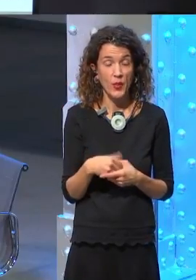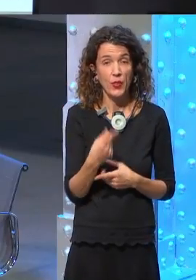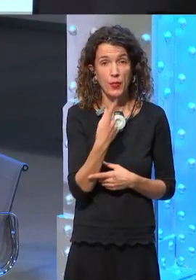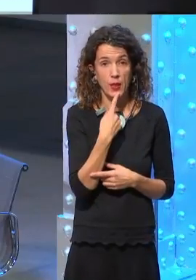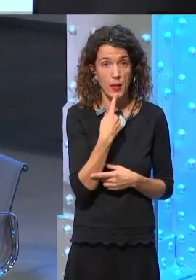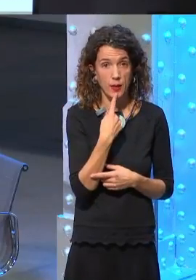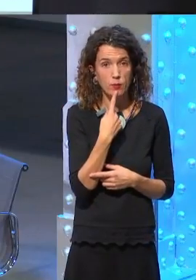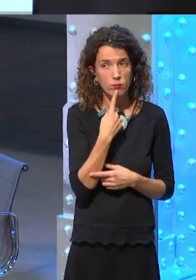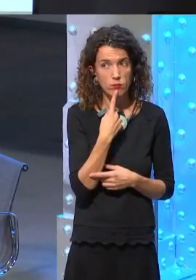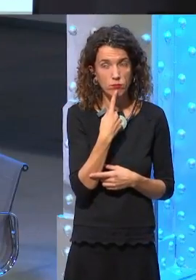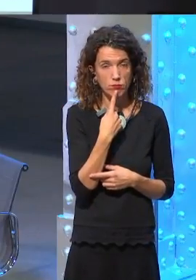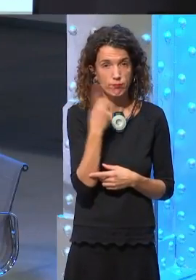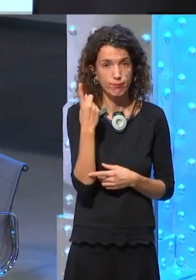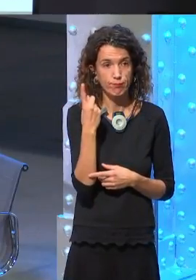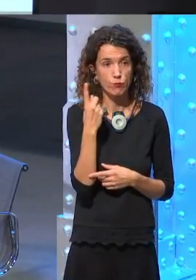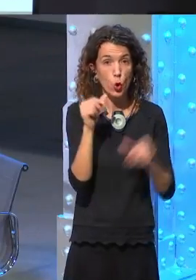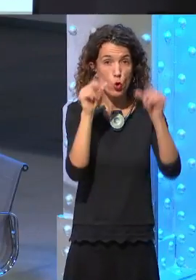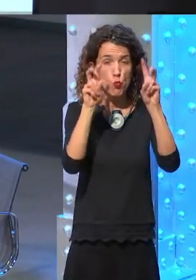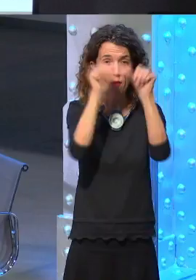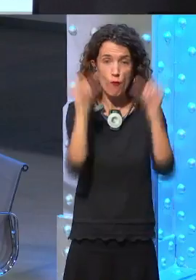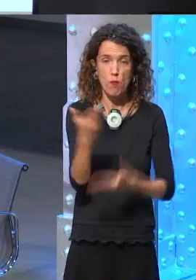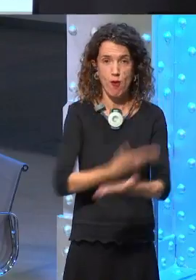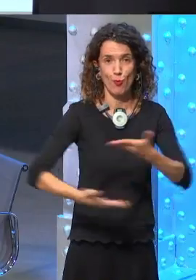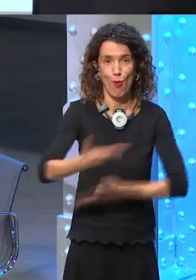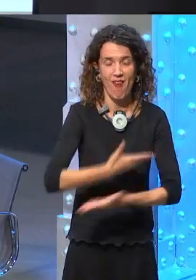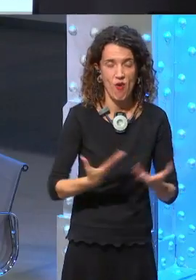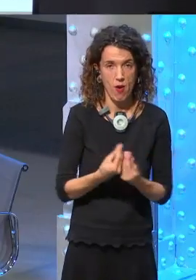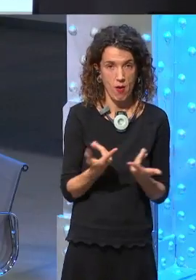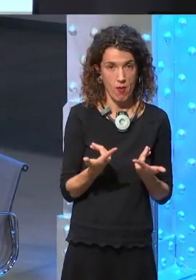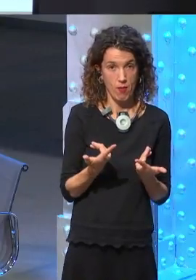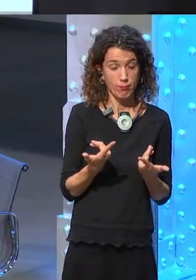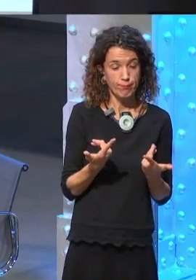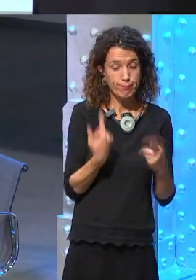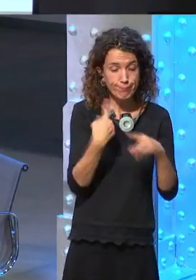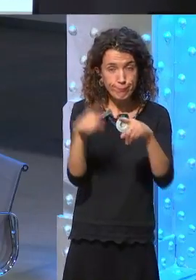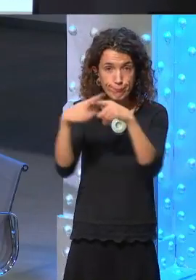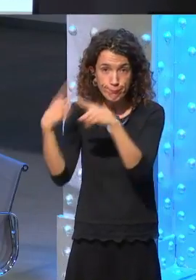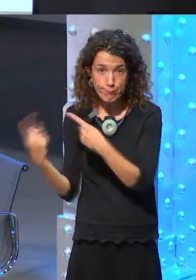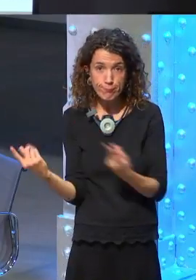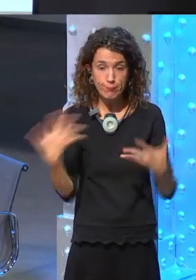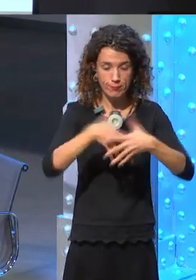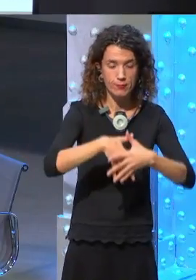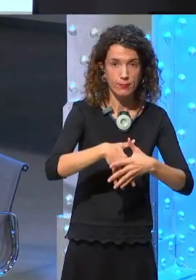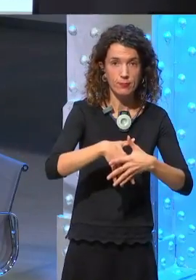dice que nos va a llevar esto a nuevas formas de colaborar. La función de las partes implicadas va a modificarse los